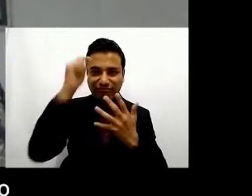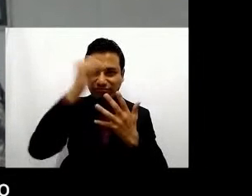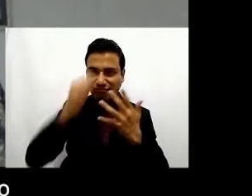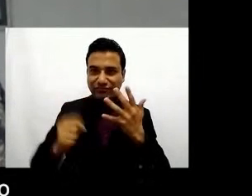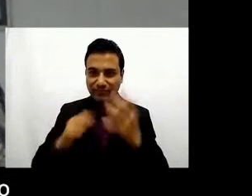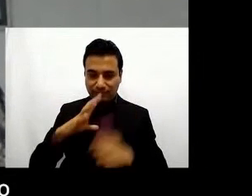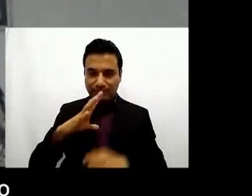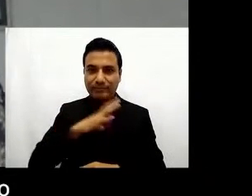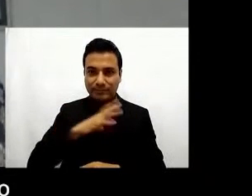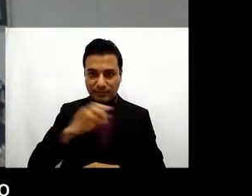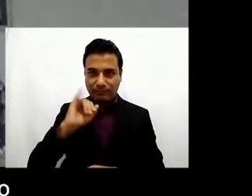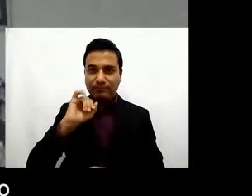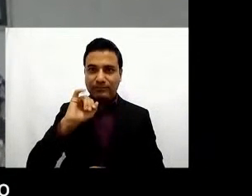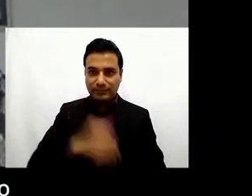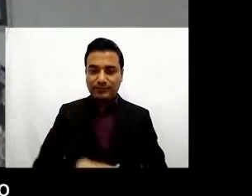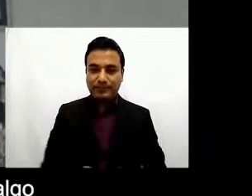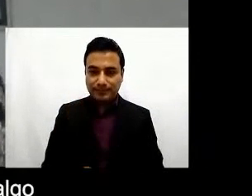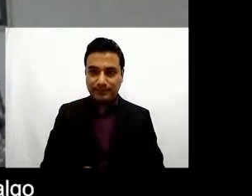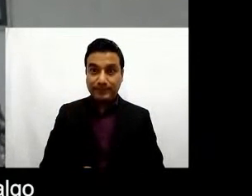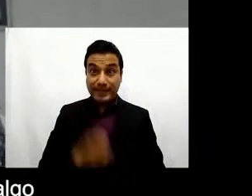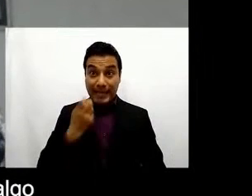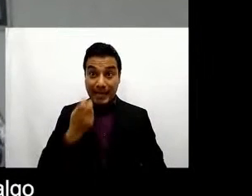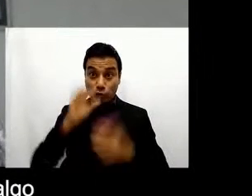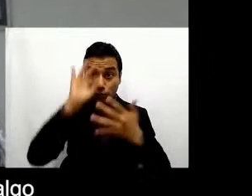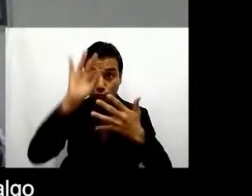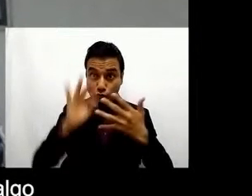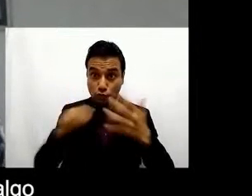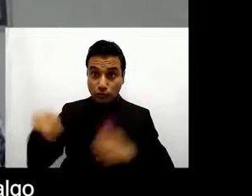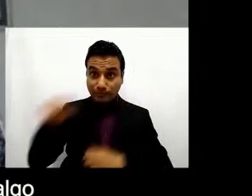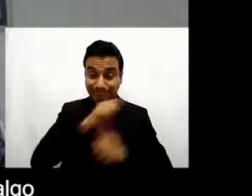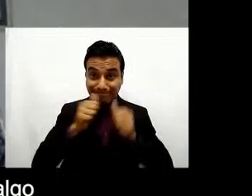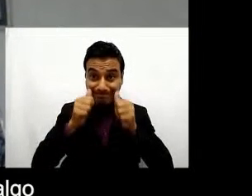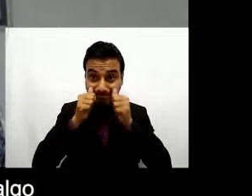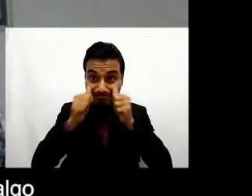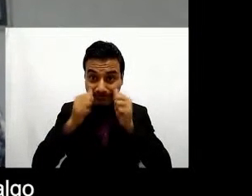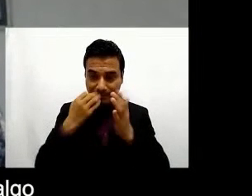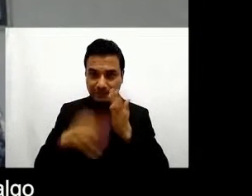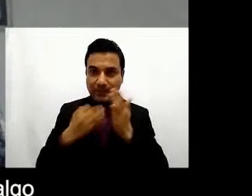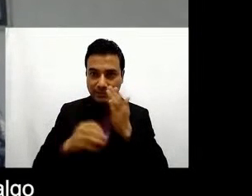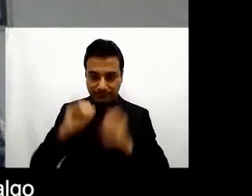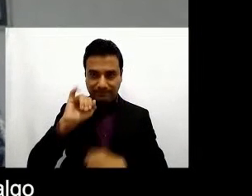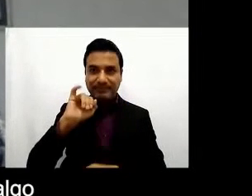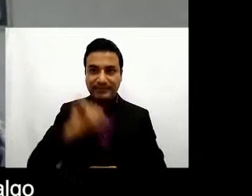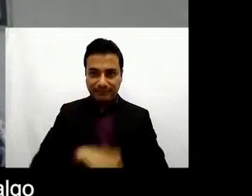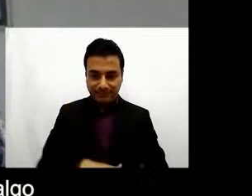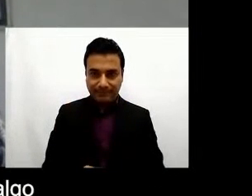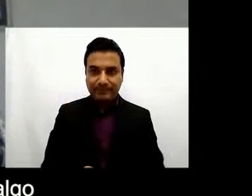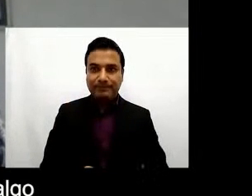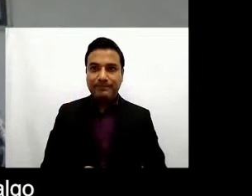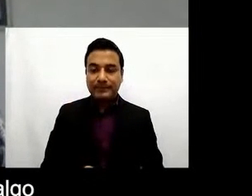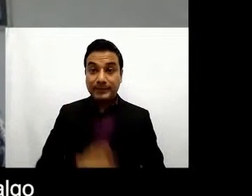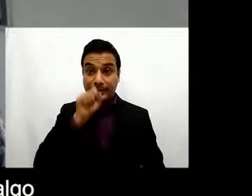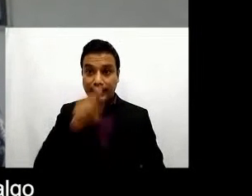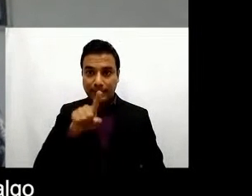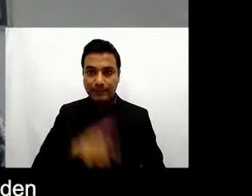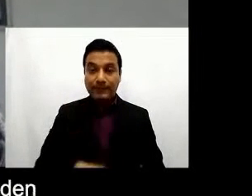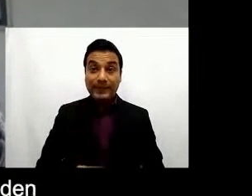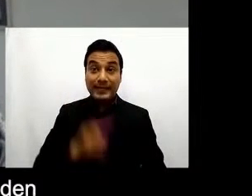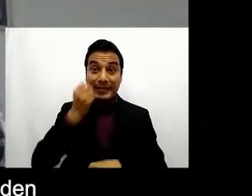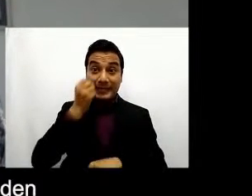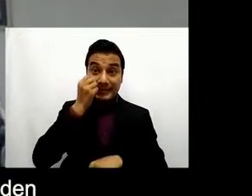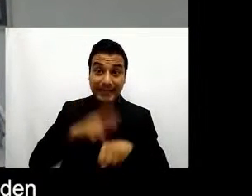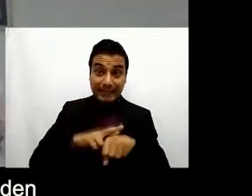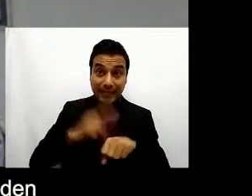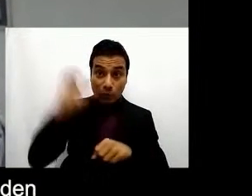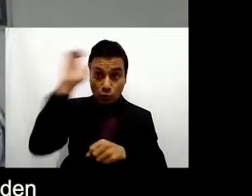Y bueno, ciertamente identificar estos puntos claves sin olvidar las responsabilidades de cajón de algo como la Secretaría de Cultura, que pues